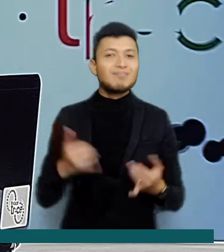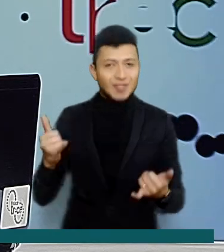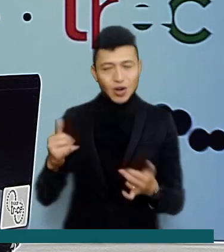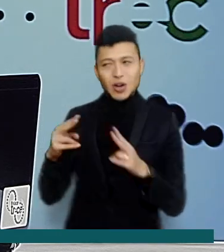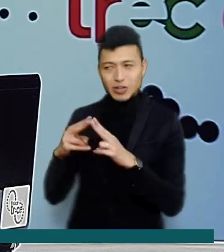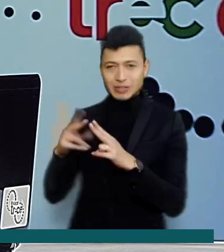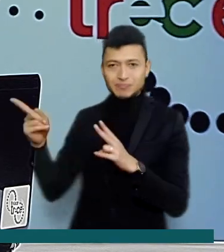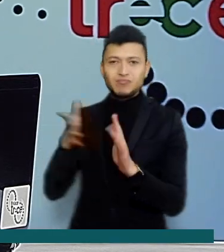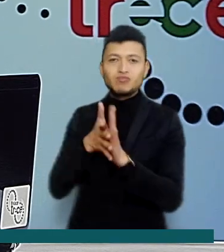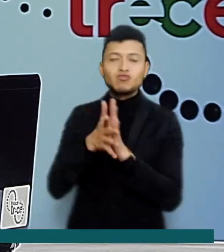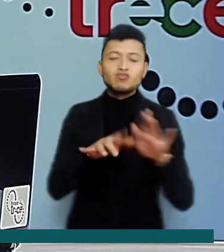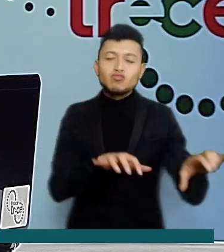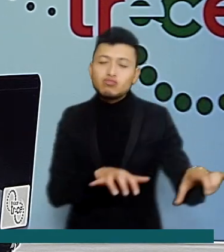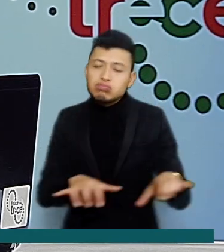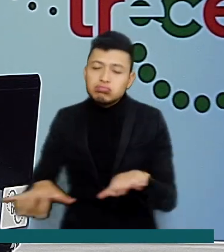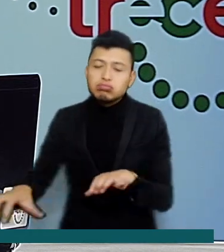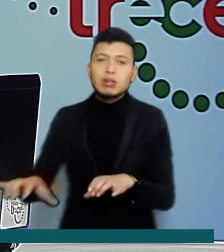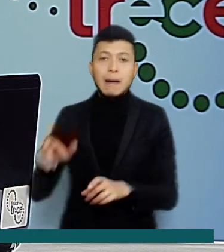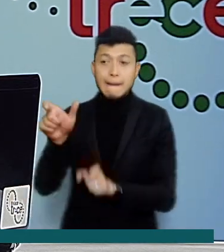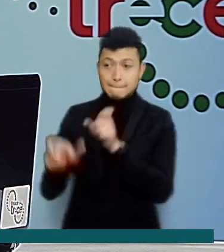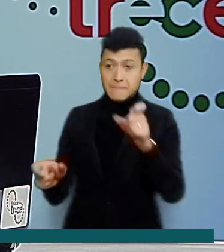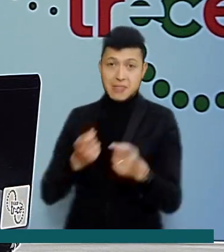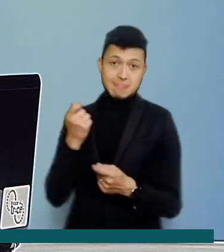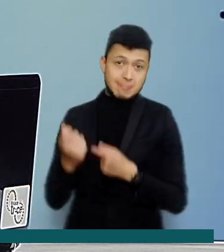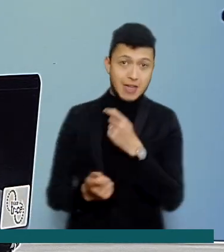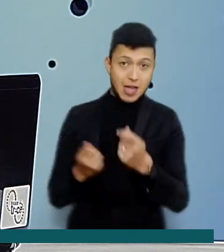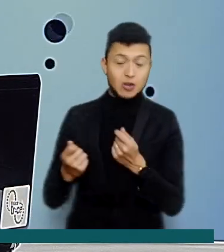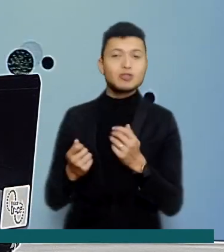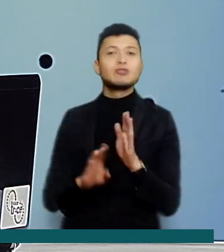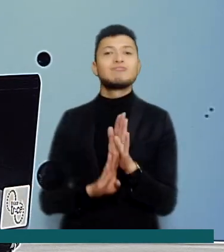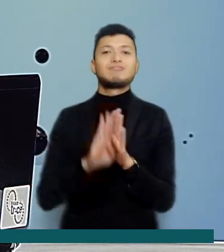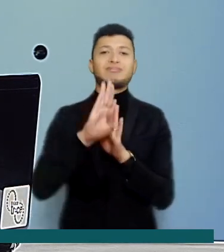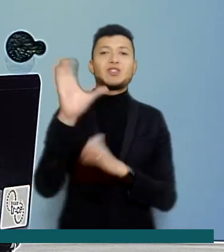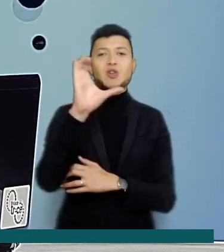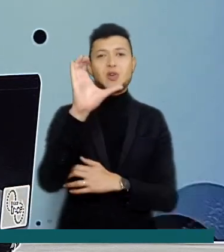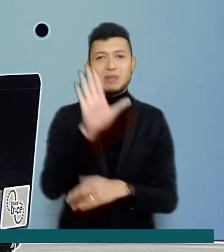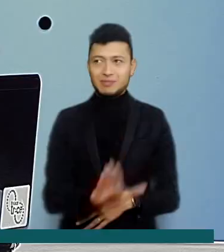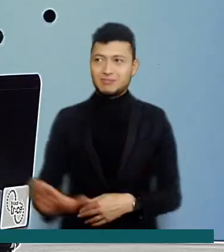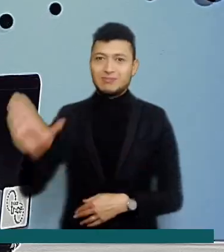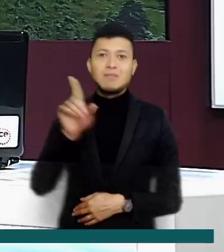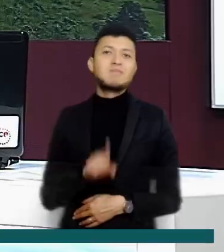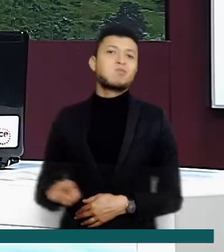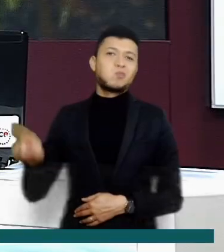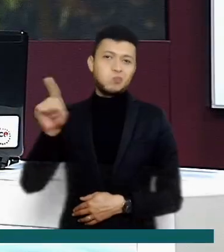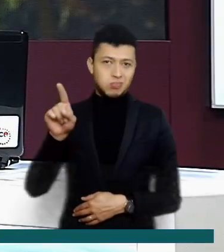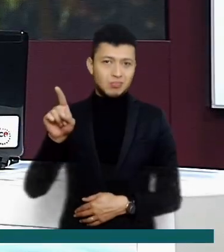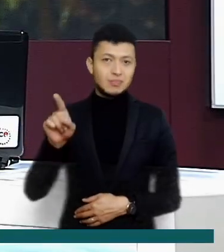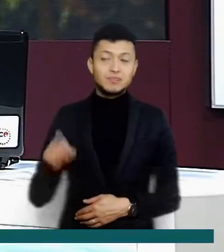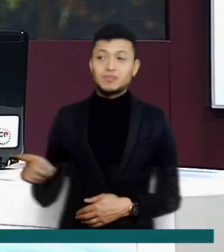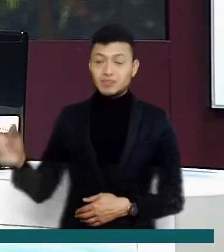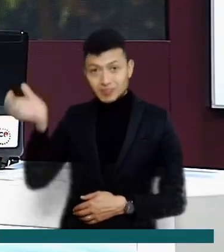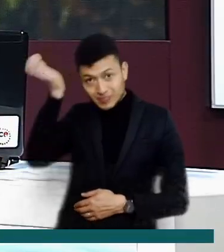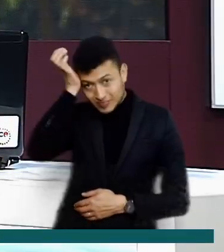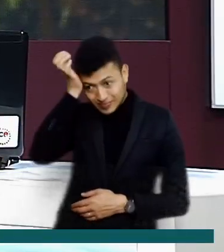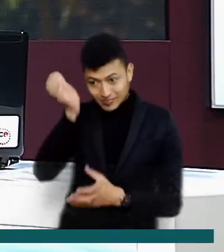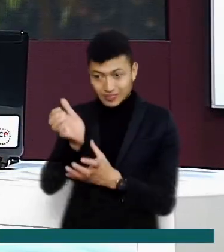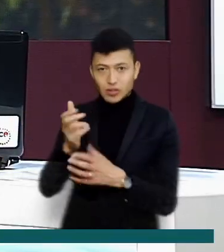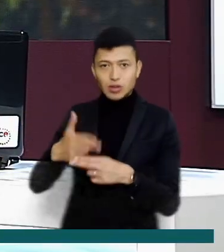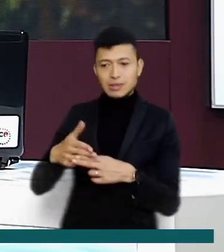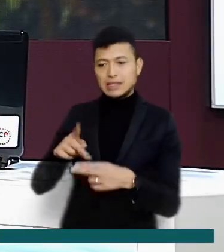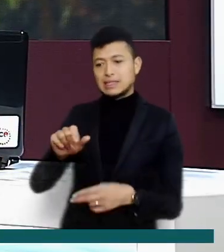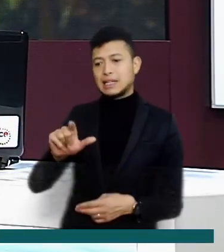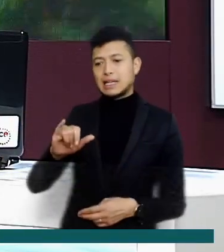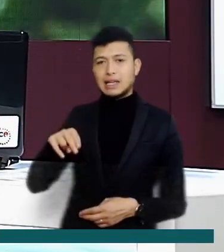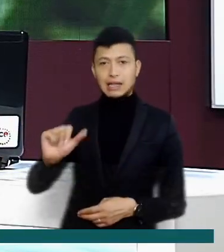Conozcamos las historias de quienes hacen crecer al país con sus ideas emprendedoras en nuestras regiones. La roca salina es la materia prima que